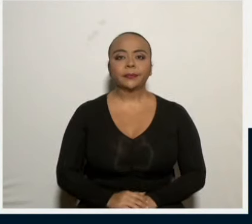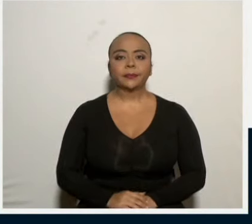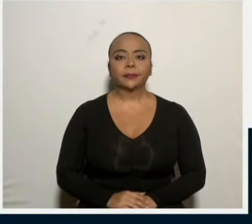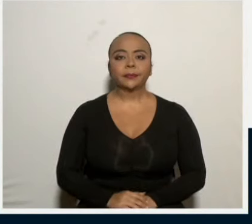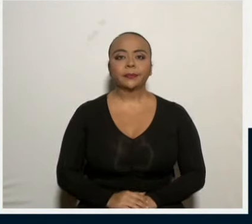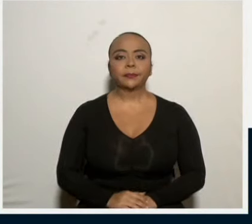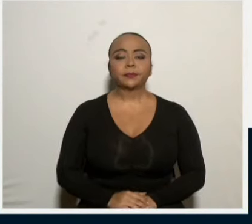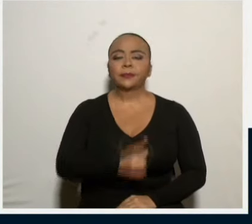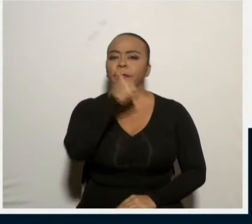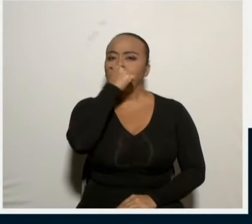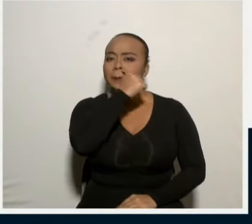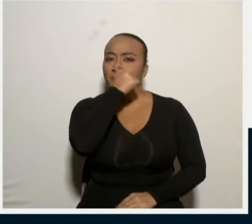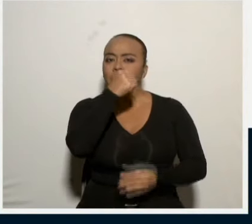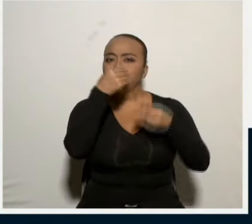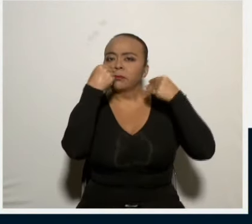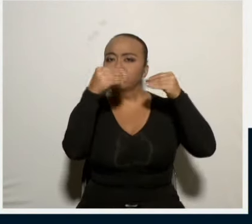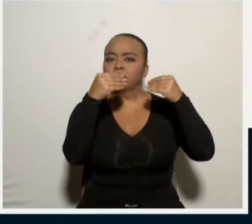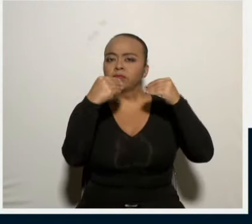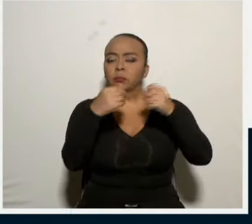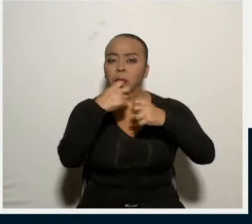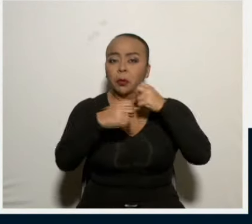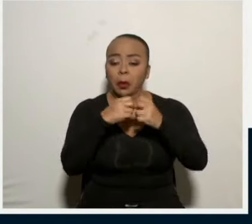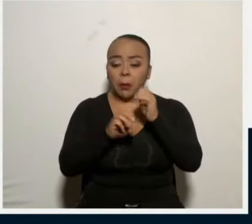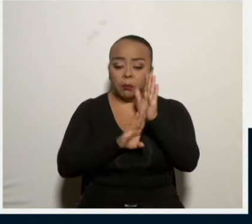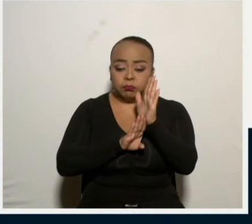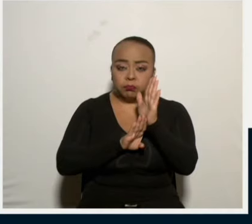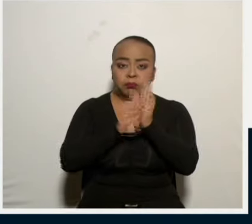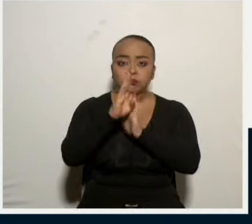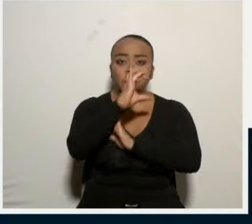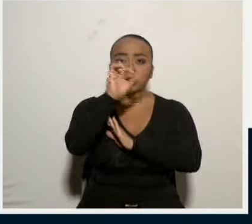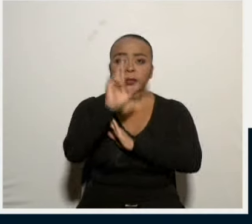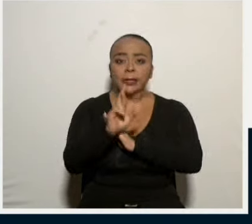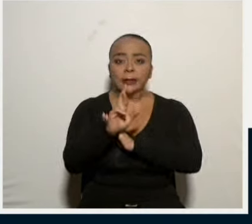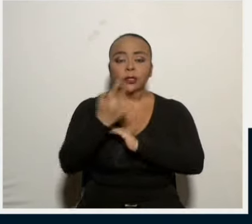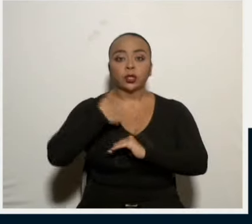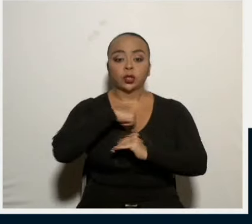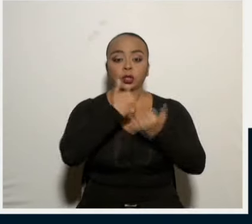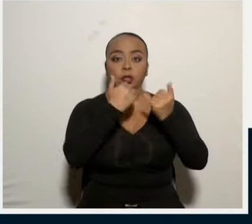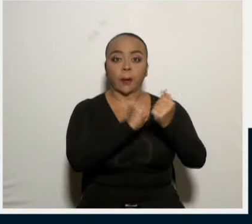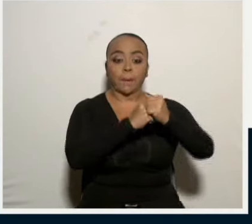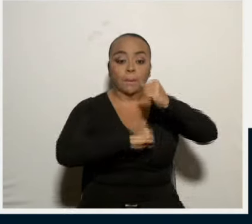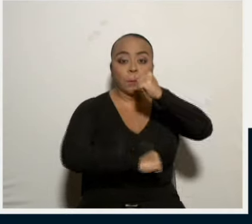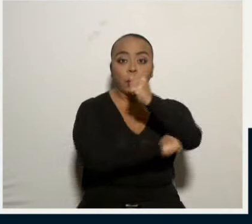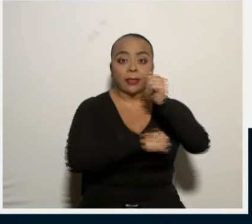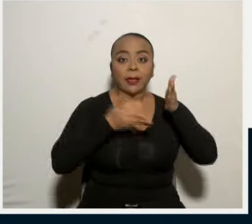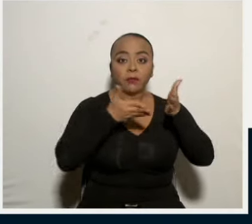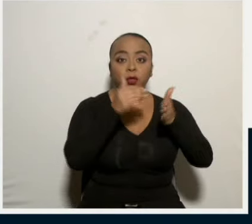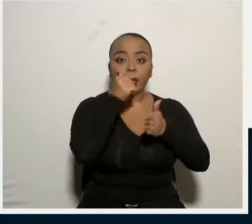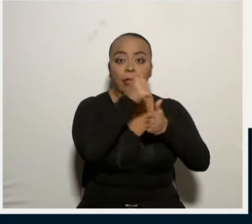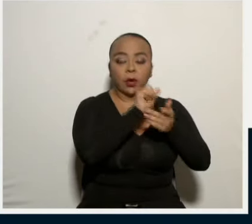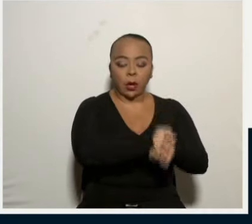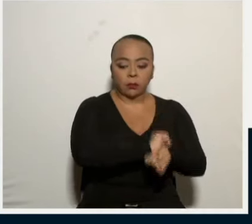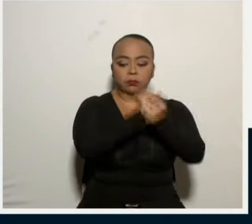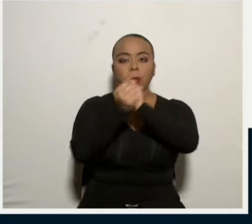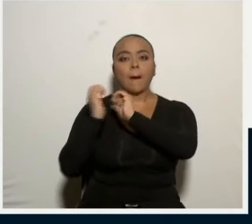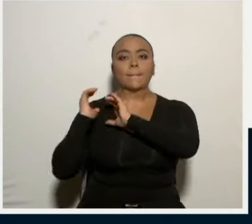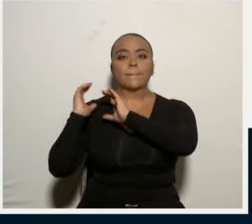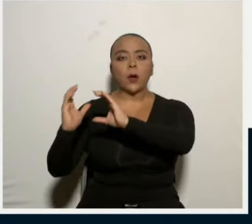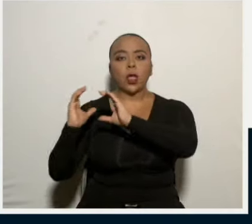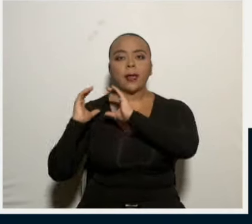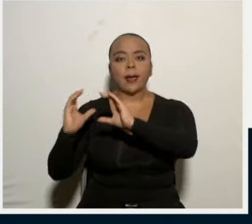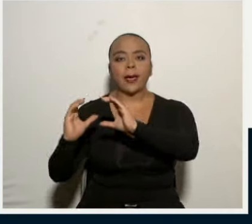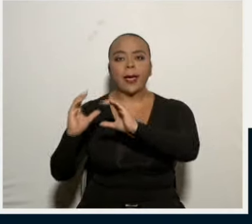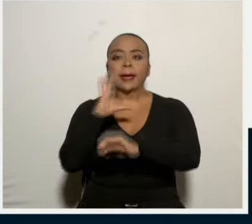El narcotráfico es un problema creciente en Costa Rica. Pasamos de ser puente en la ruta de la droga a ser bodega y,